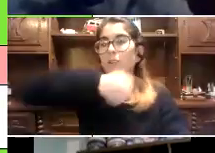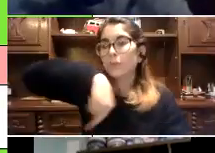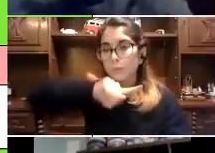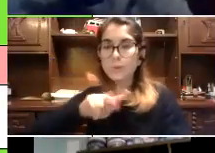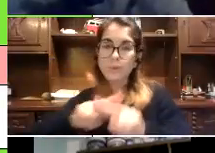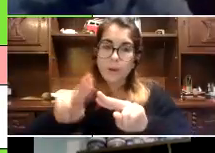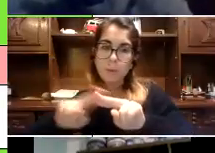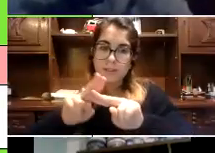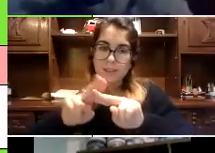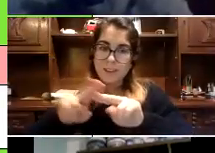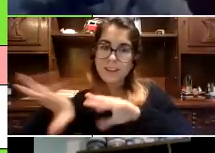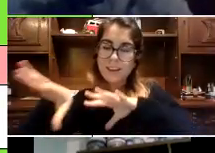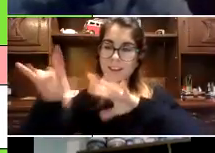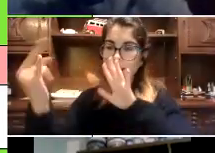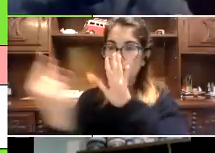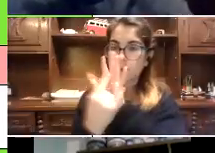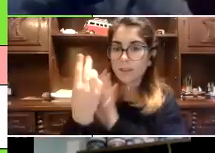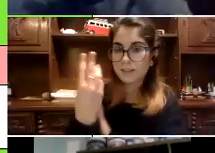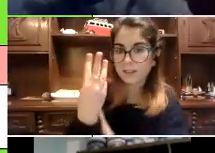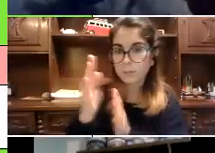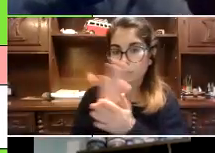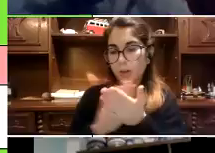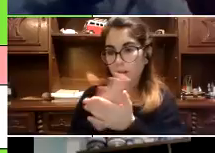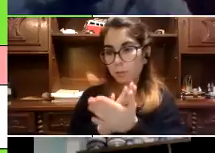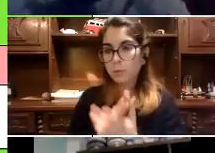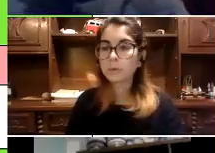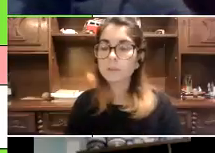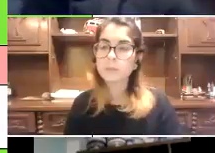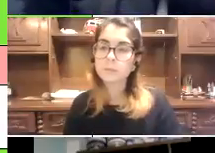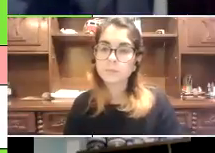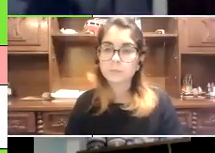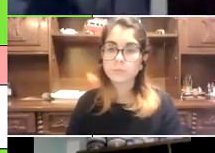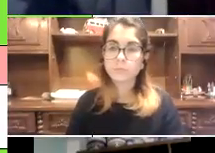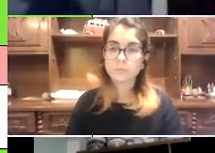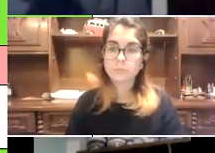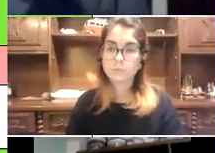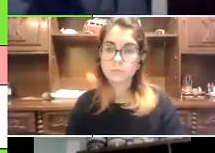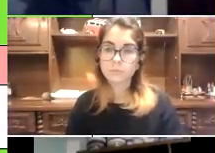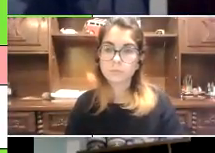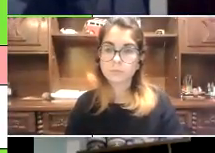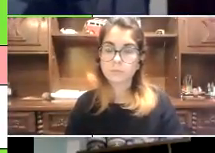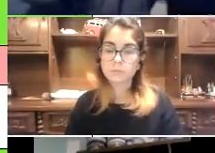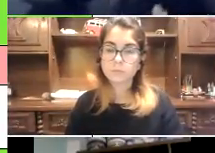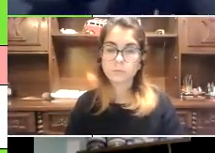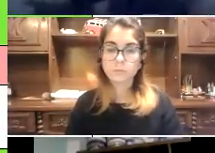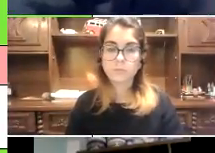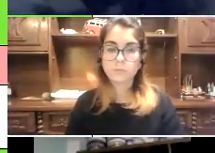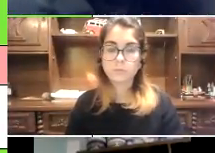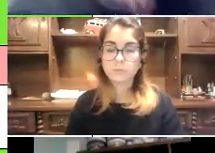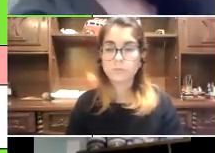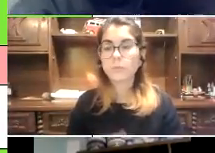actividad 3, o sea, en la unidad 3, o que vamos a desarrollar, porque justamente va a ser el tópico con el que terminamos. Eso a modo de